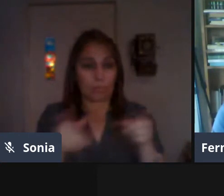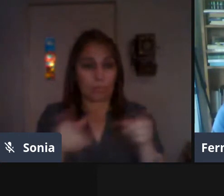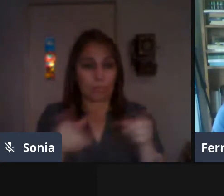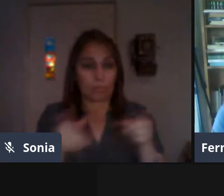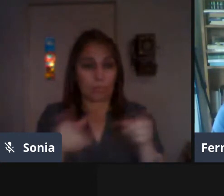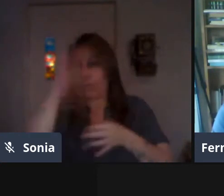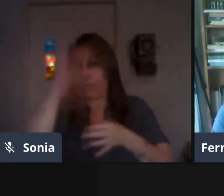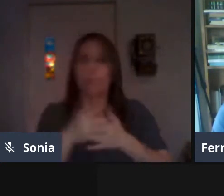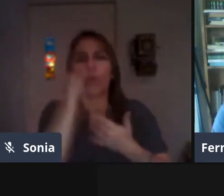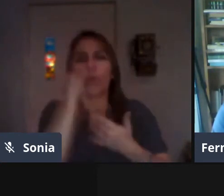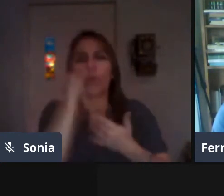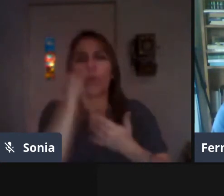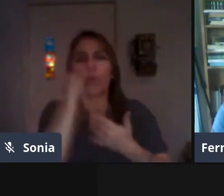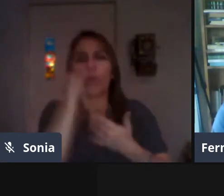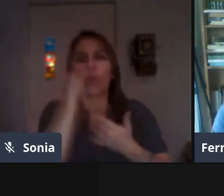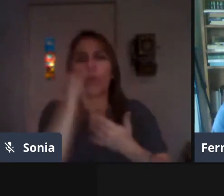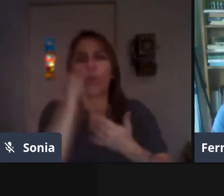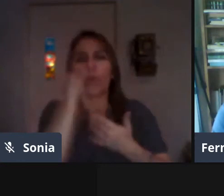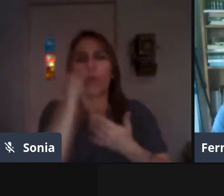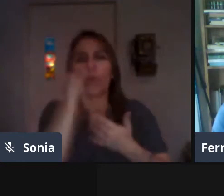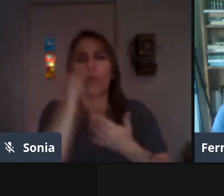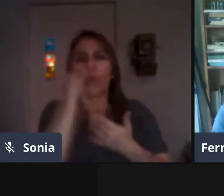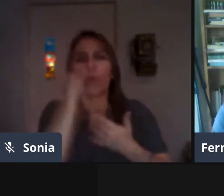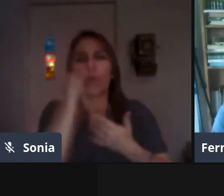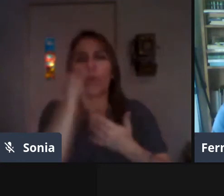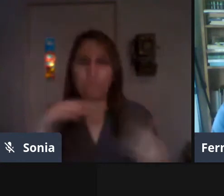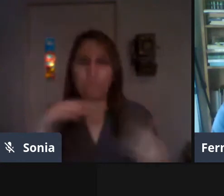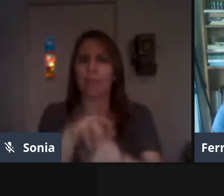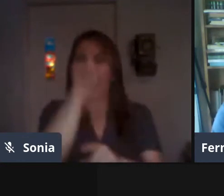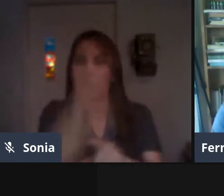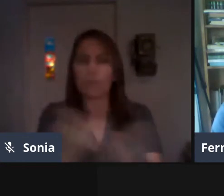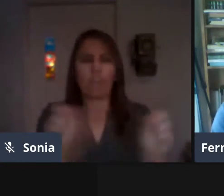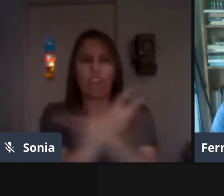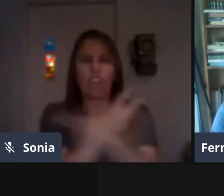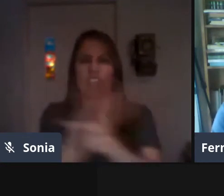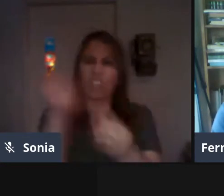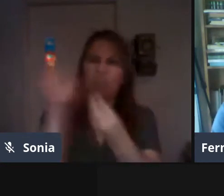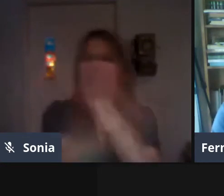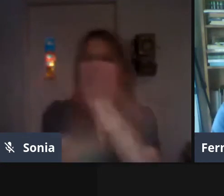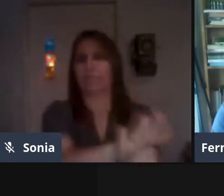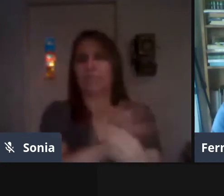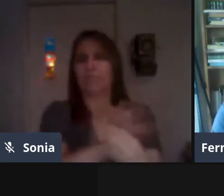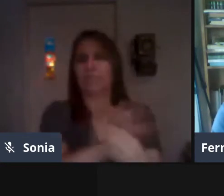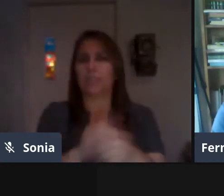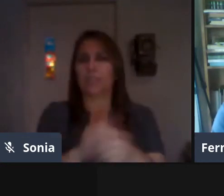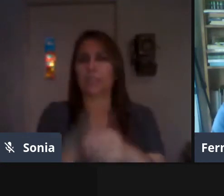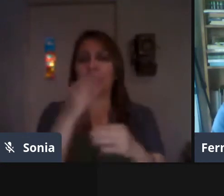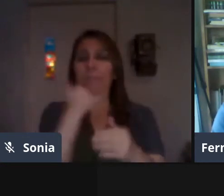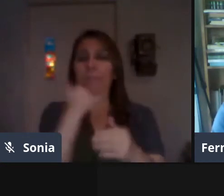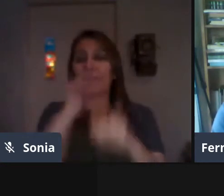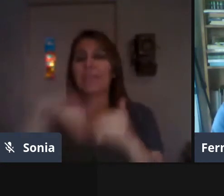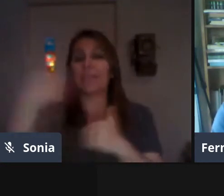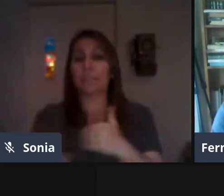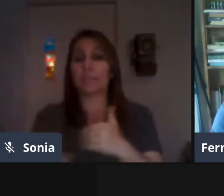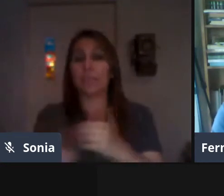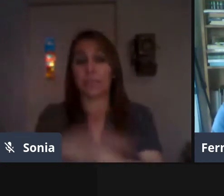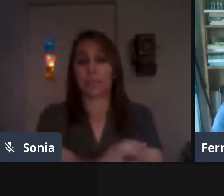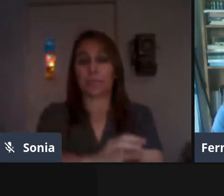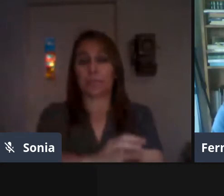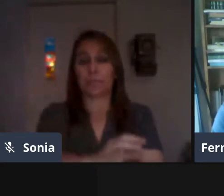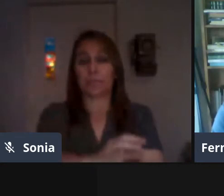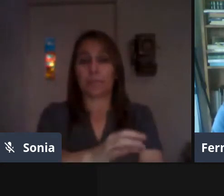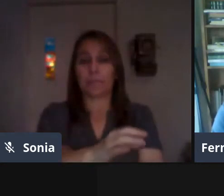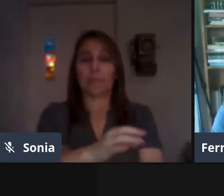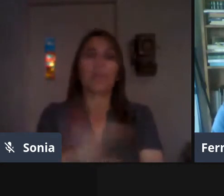ese ejercicio violento de unos sobre otros y que pasan después entonces que nos ofrece la literatura una historia